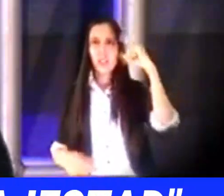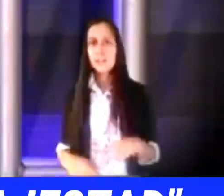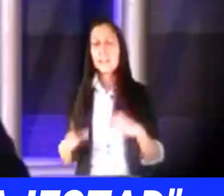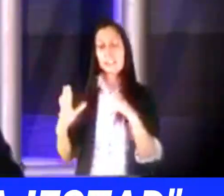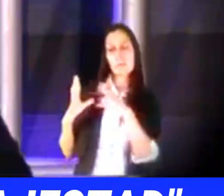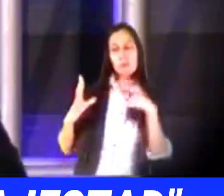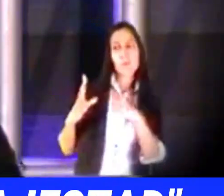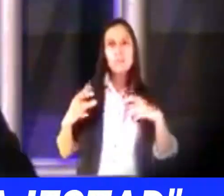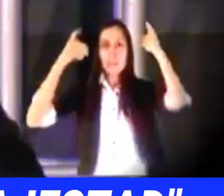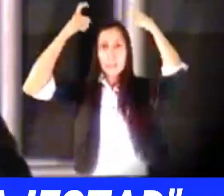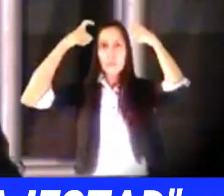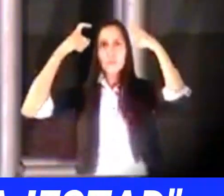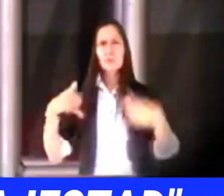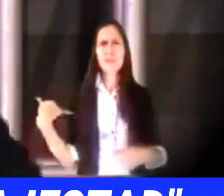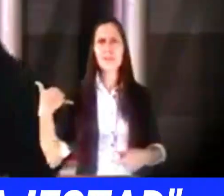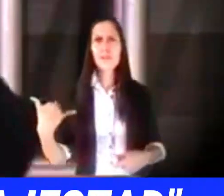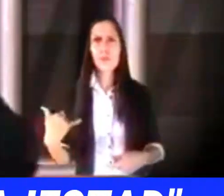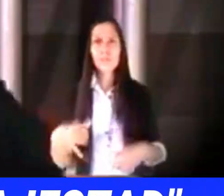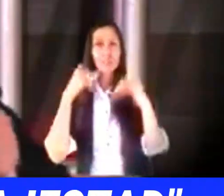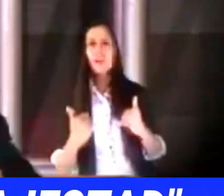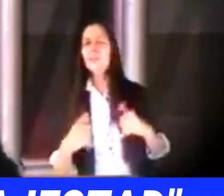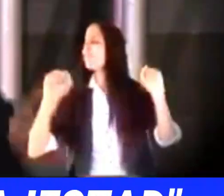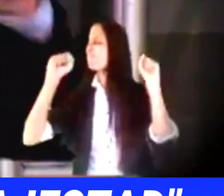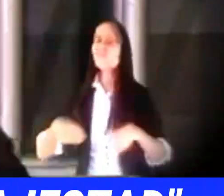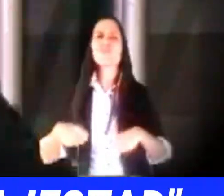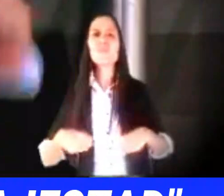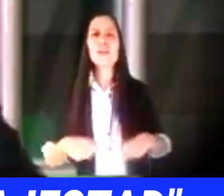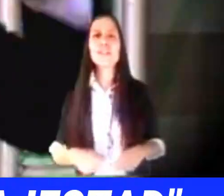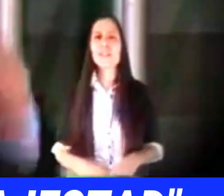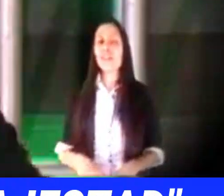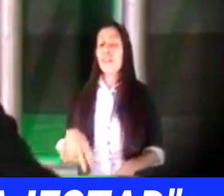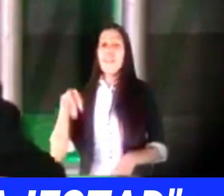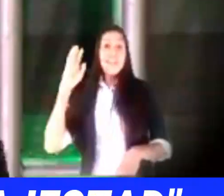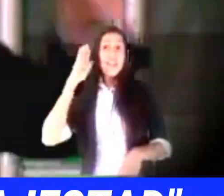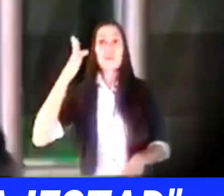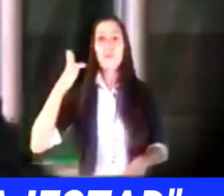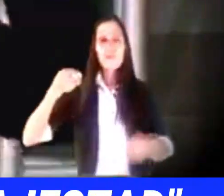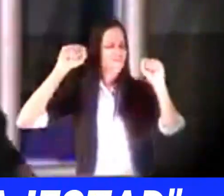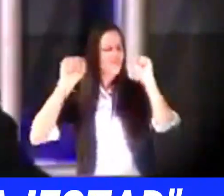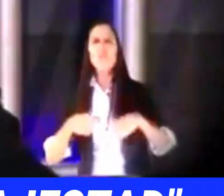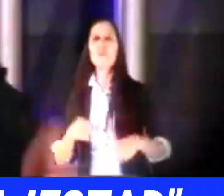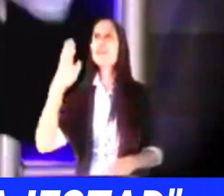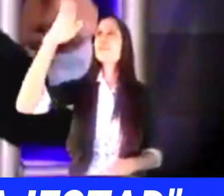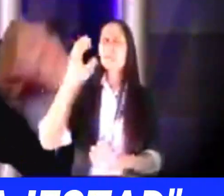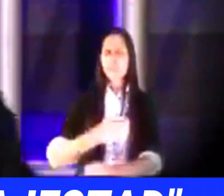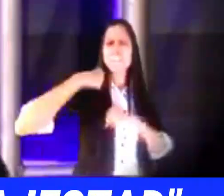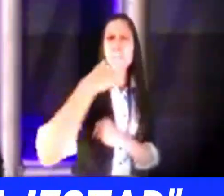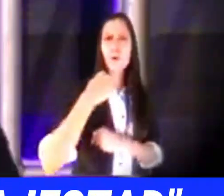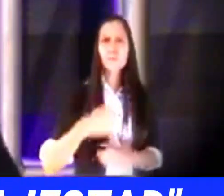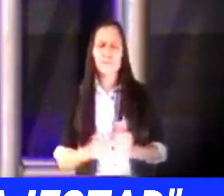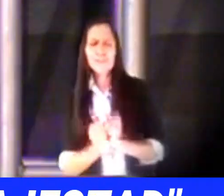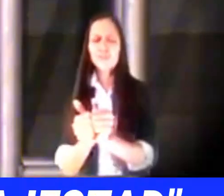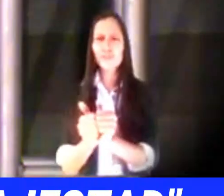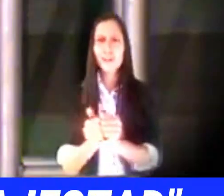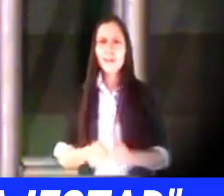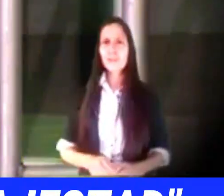no ha podido, y le garantizo algo: no podrá, porque es más poderoso el que está en nosotros que el que está en el